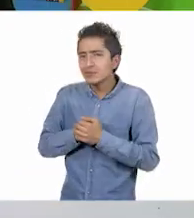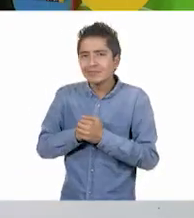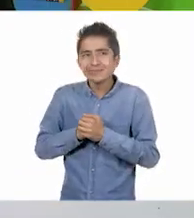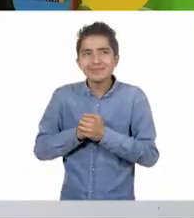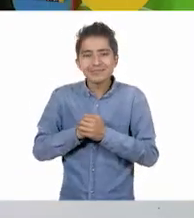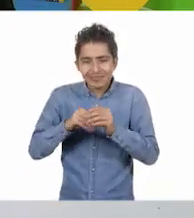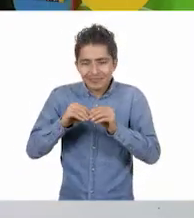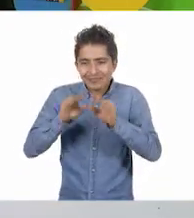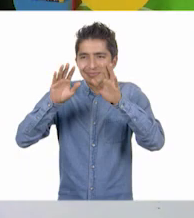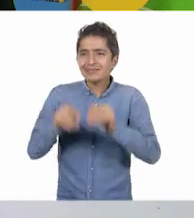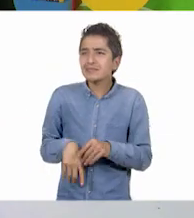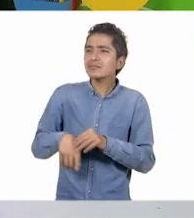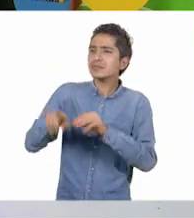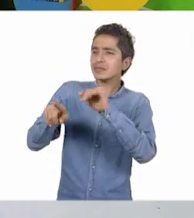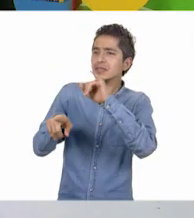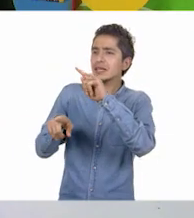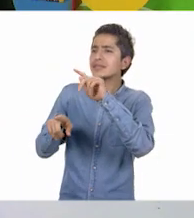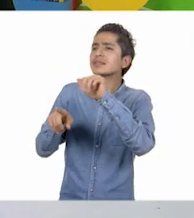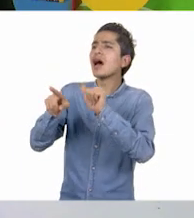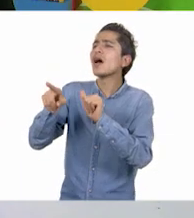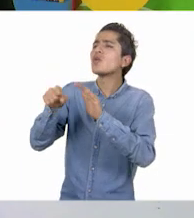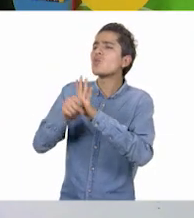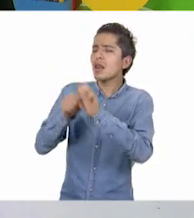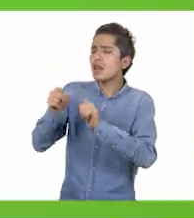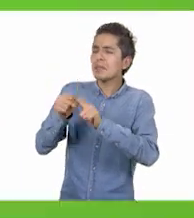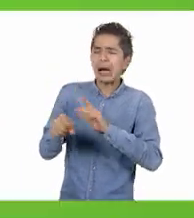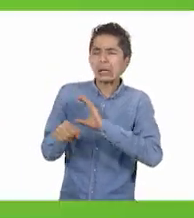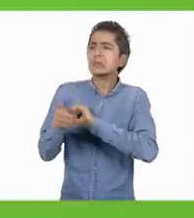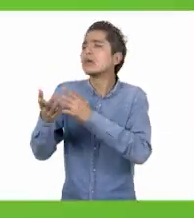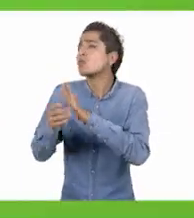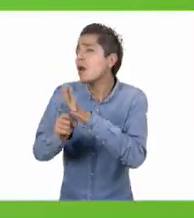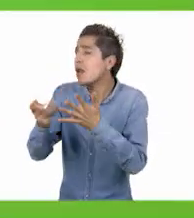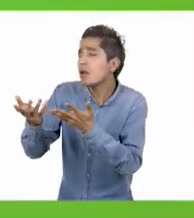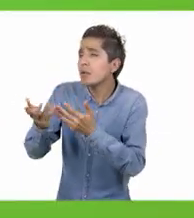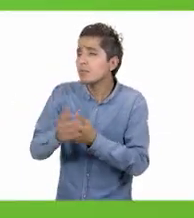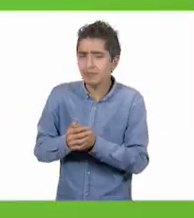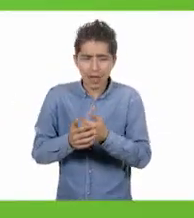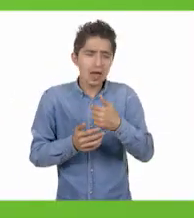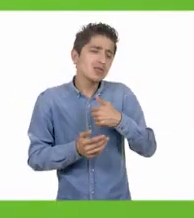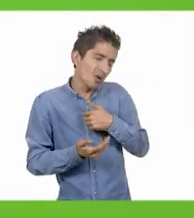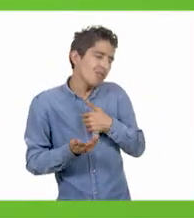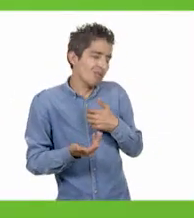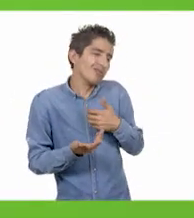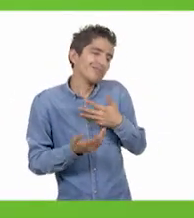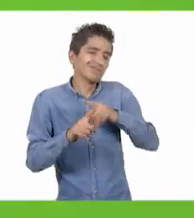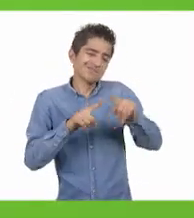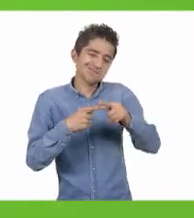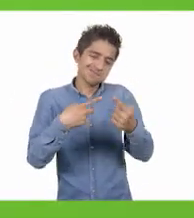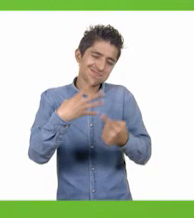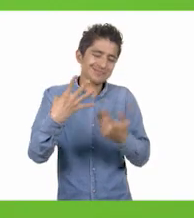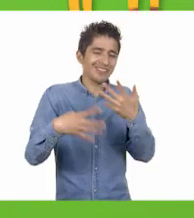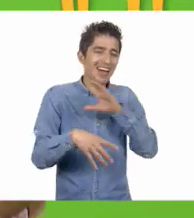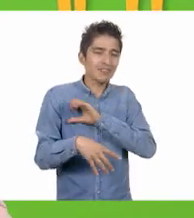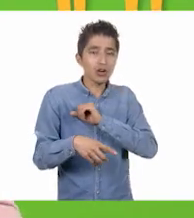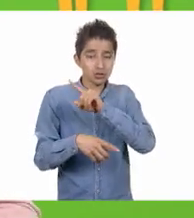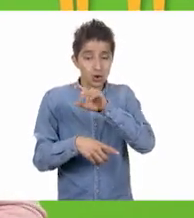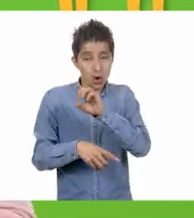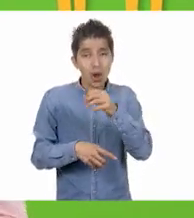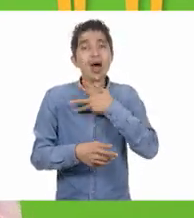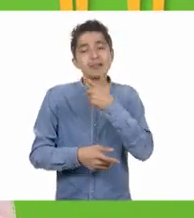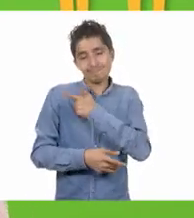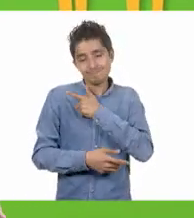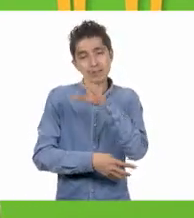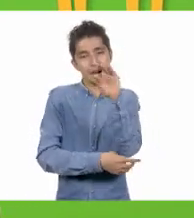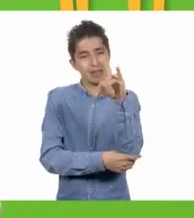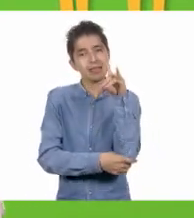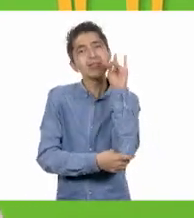¡Guau! Oye, Itza, ¿y qué animal prefieres tú? Yo tengo varios favoritos. Del zoológico me gustan las jirafas porque